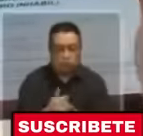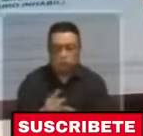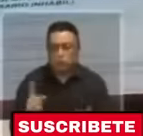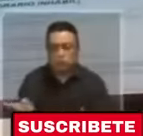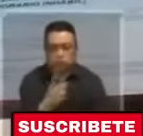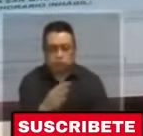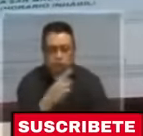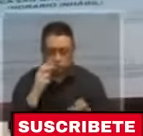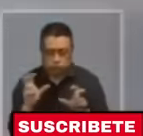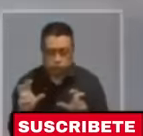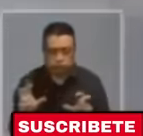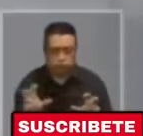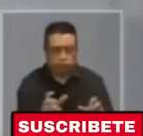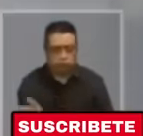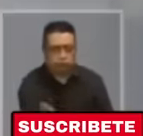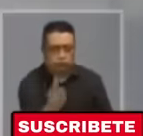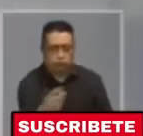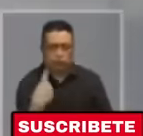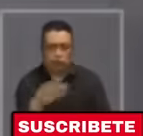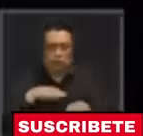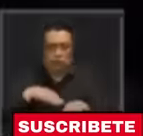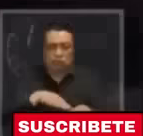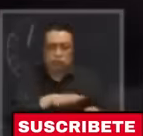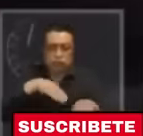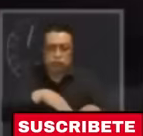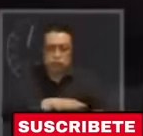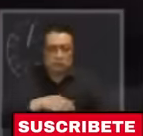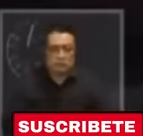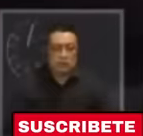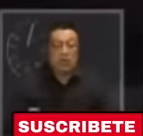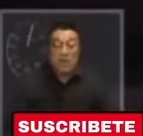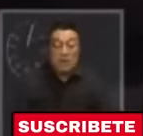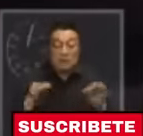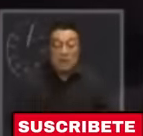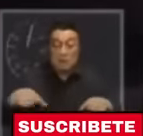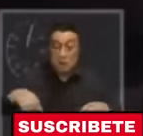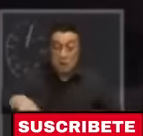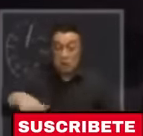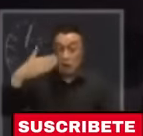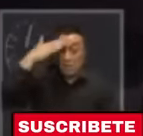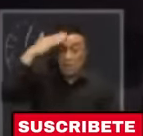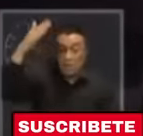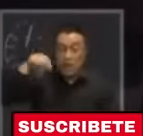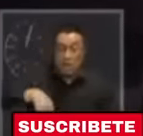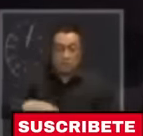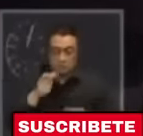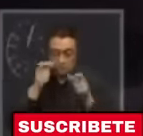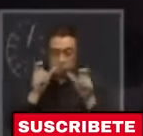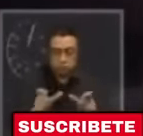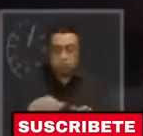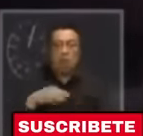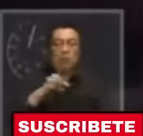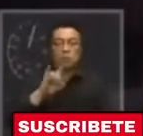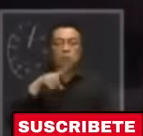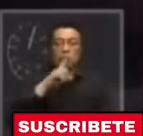coordinada, monitoreando el movimiento de todos los barcos. Específicamente, el día de hoy hicimos la vigilancia en el sector de Punta